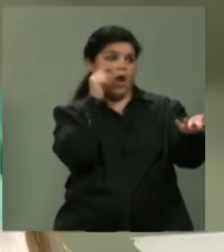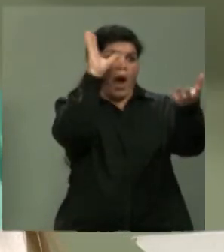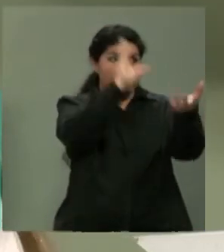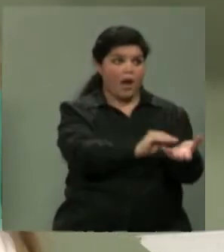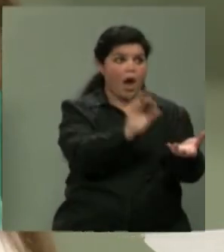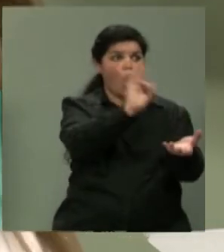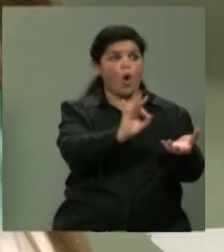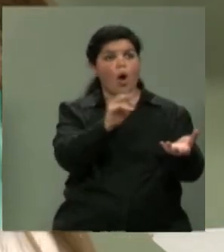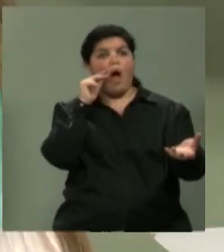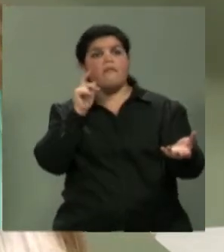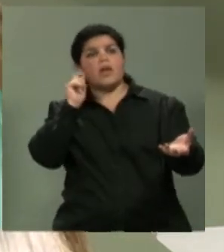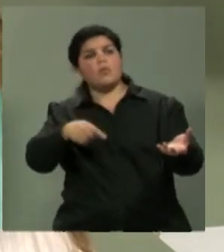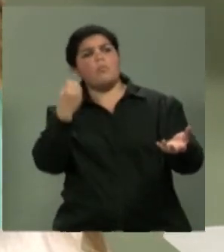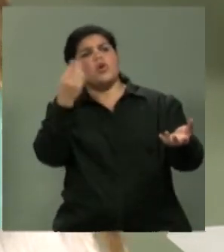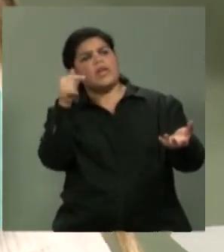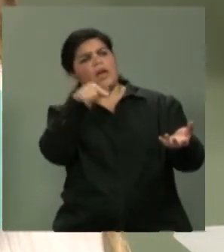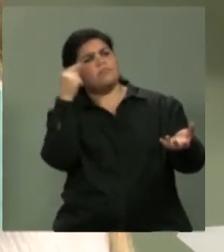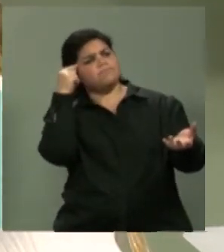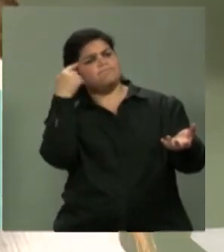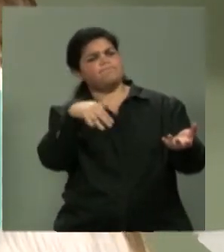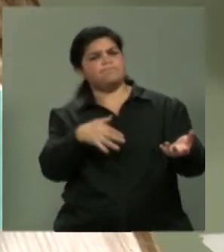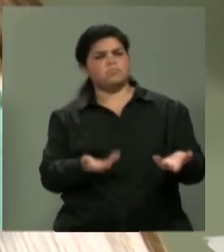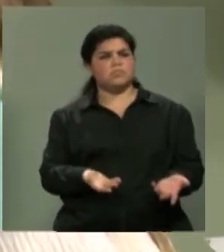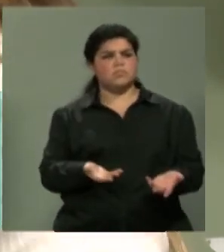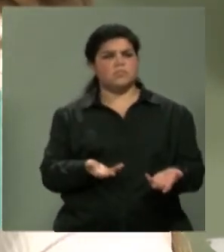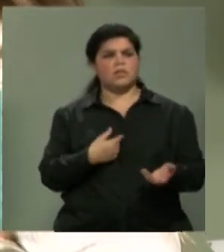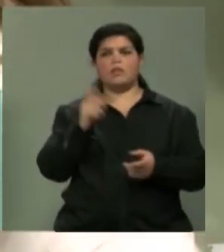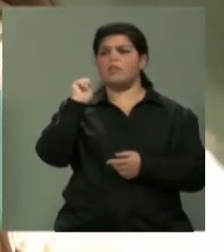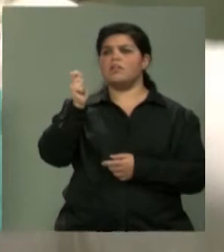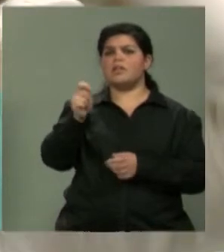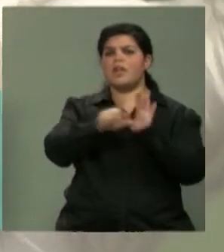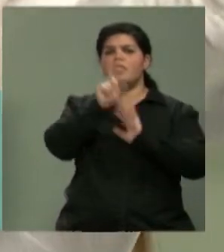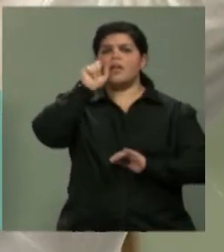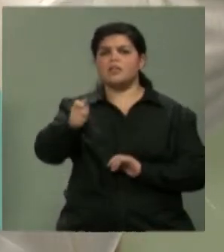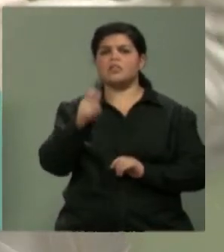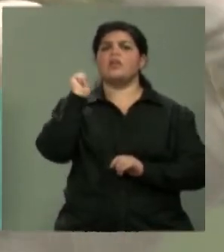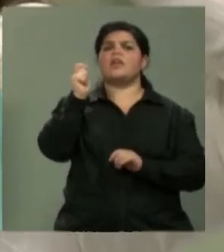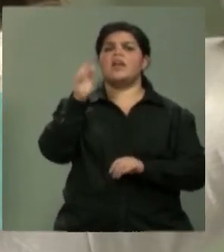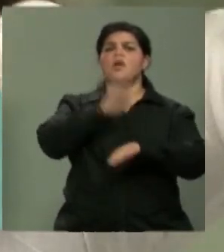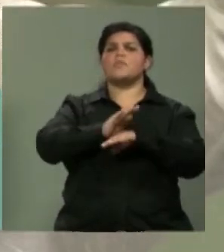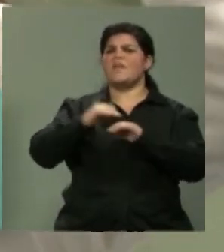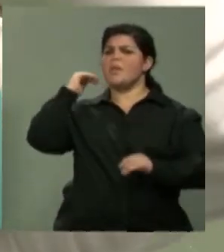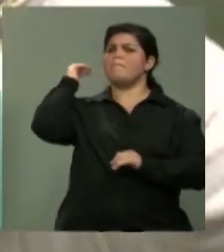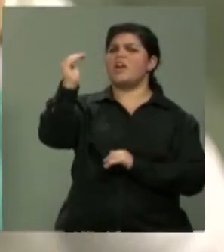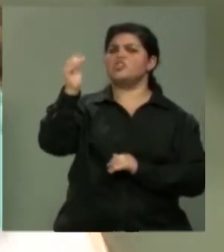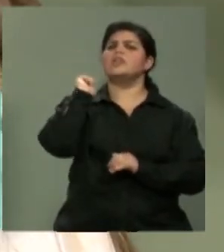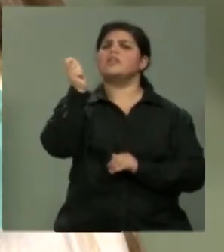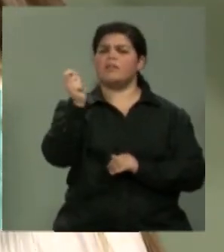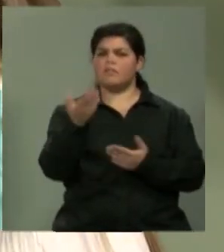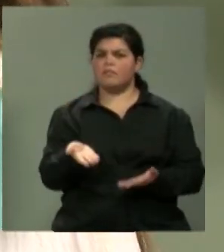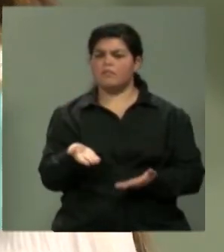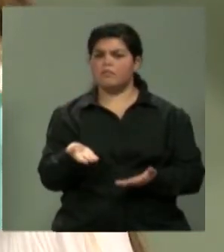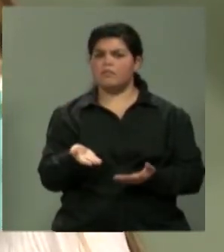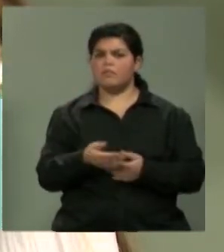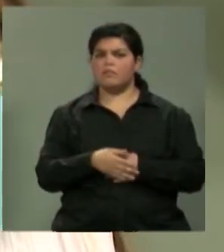delito, escuchémonos. chico. Hay que ser, como dice Noelia, a ver, ¿qué pasó? ¿Por qué comete el delito? ¿Quiénes son los responsables mayores? ¿Quiénes son los responsables mayores? Y